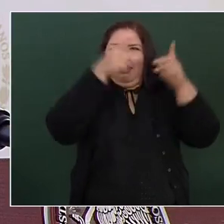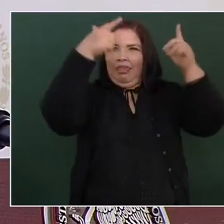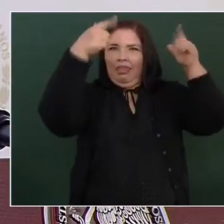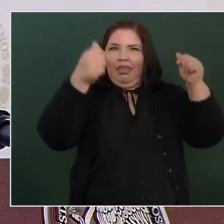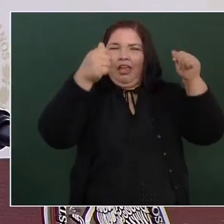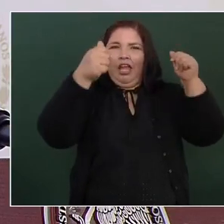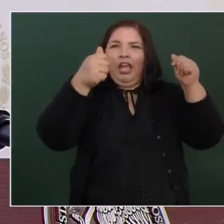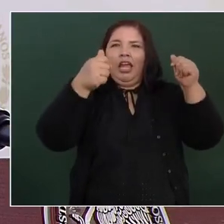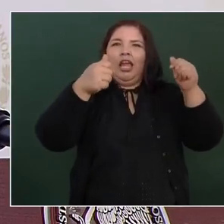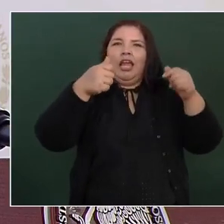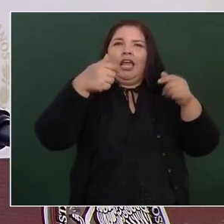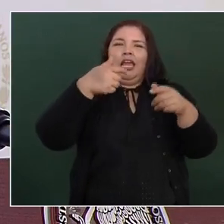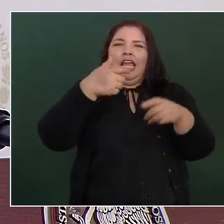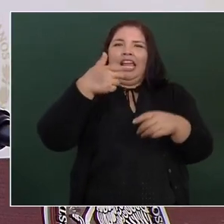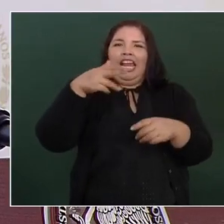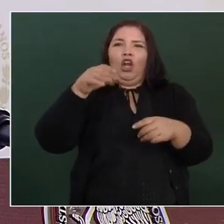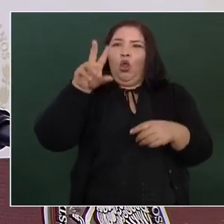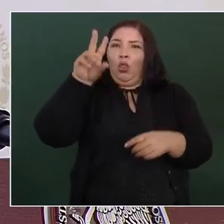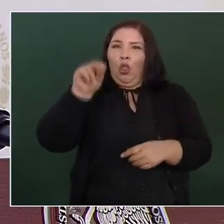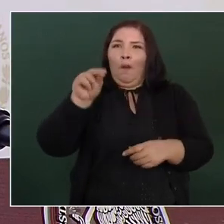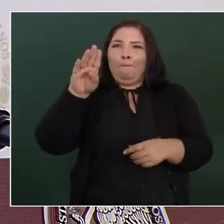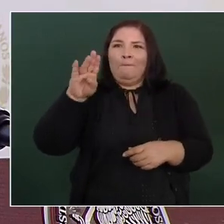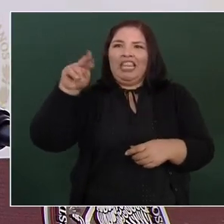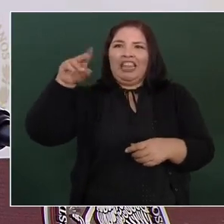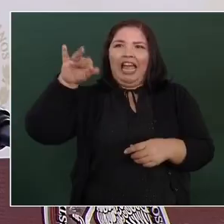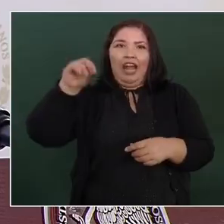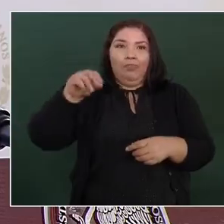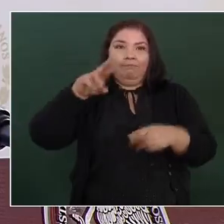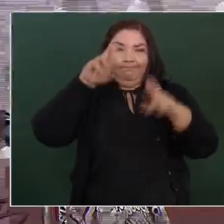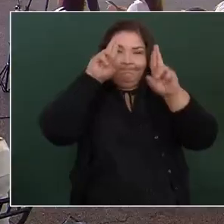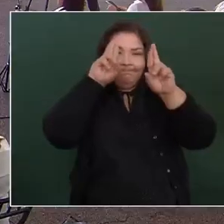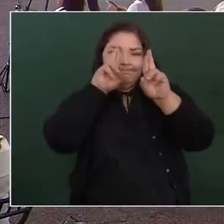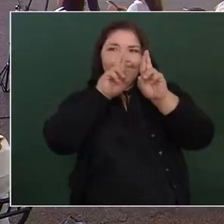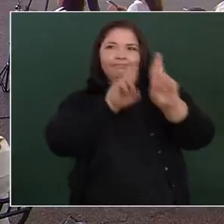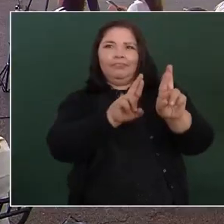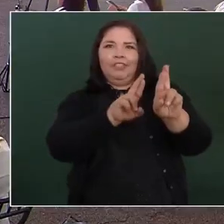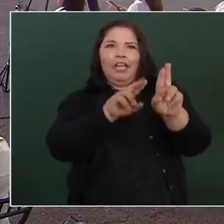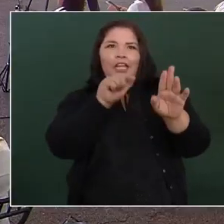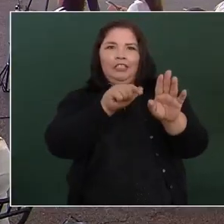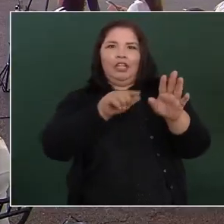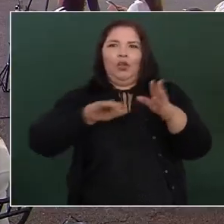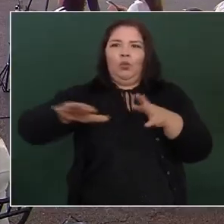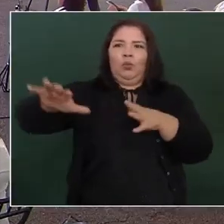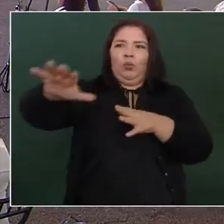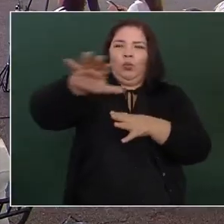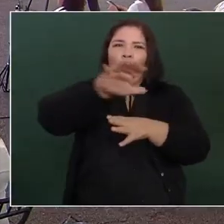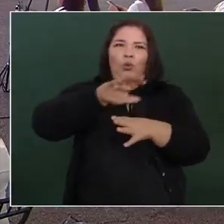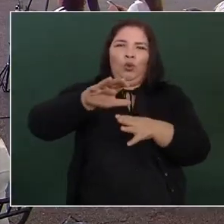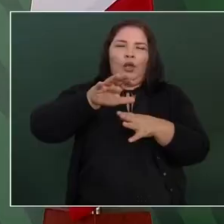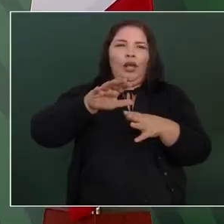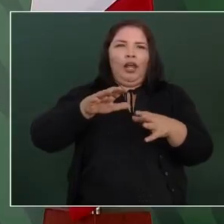no binario. Y eso es un mérito que atesora toda la comunidad